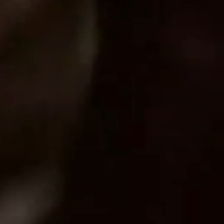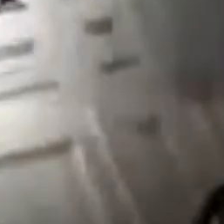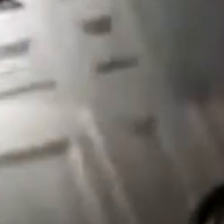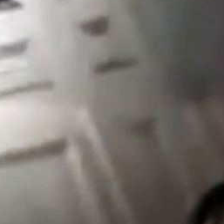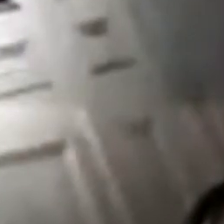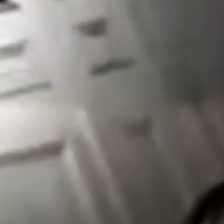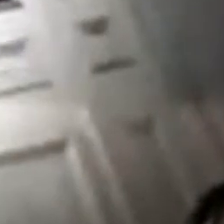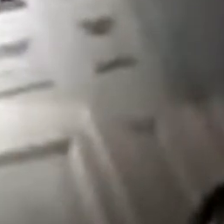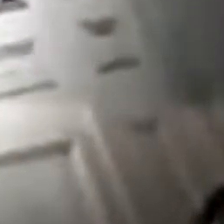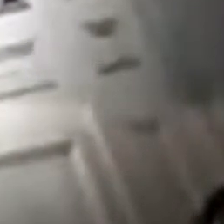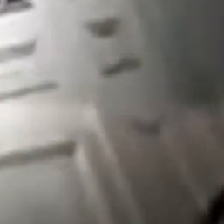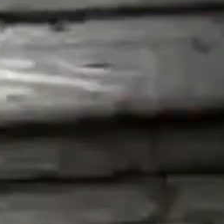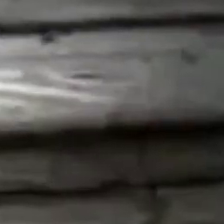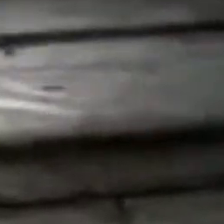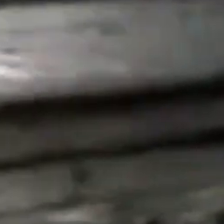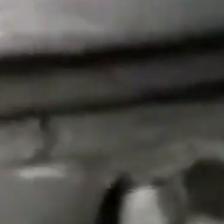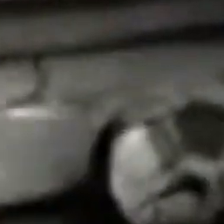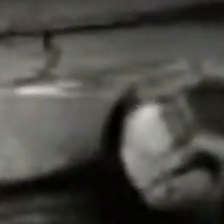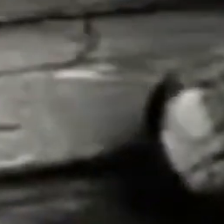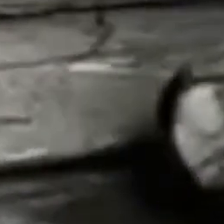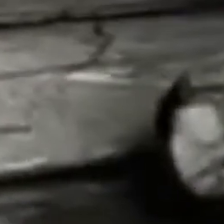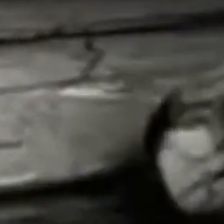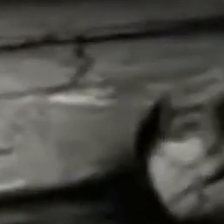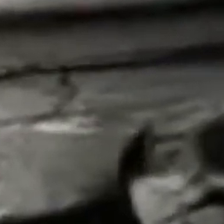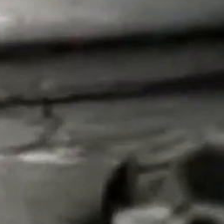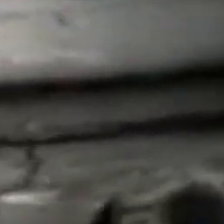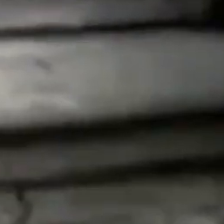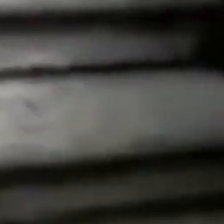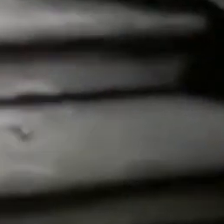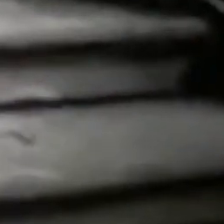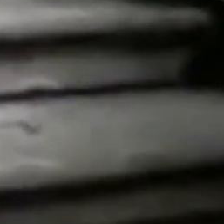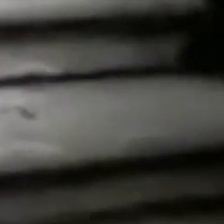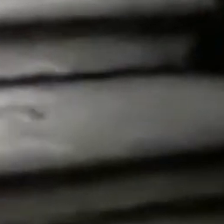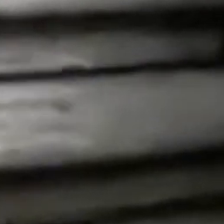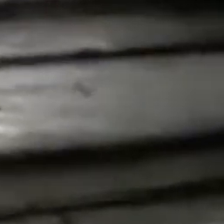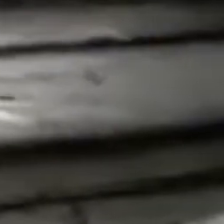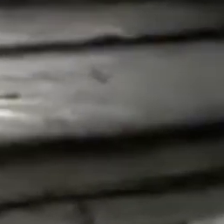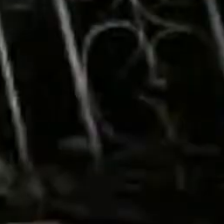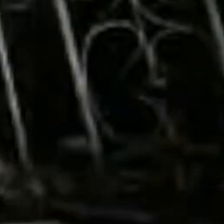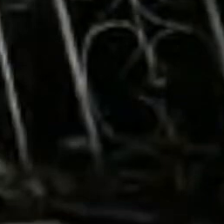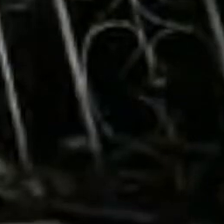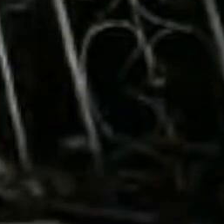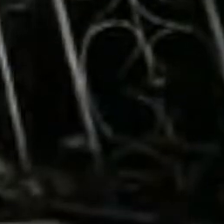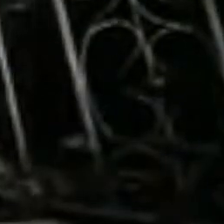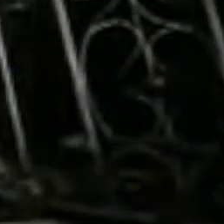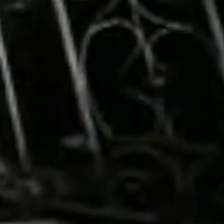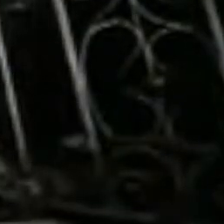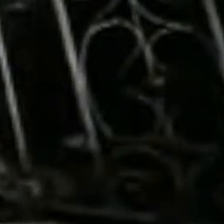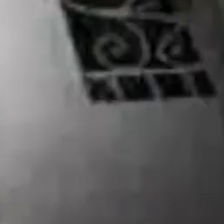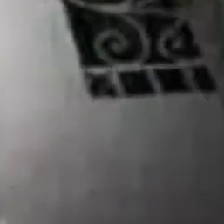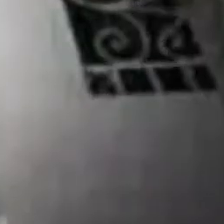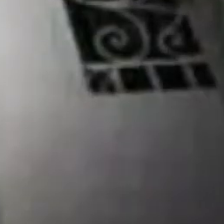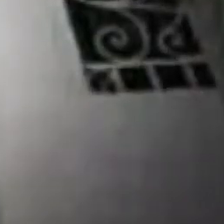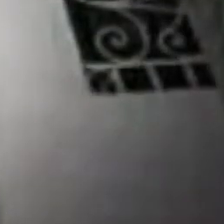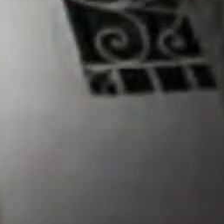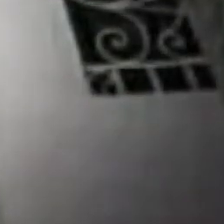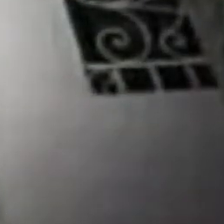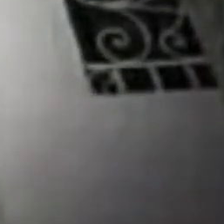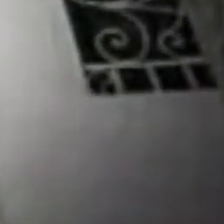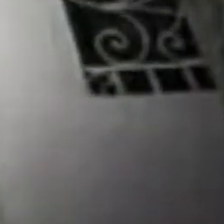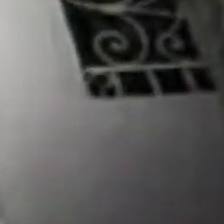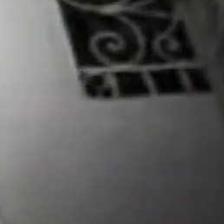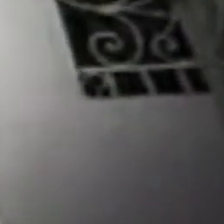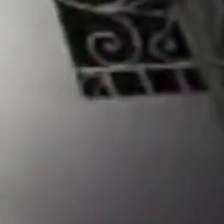bromeando. ¿No te parece maravilloso que nuestros hijos ya no entiendan lo que nosotros sufrimos tantas veces? Esto es producto de 10 años de estabilidad